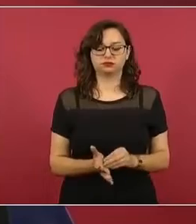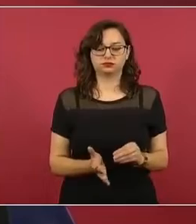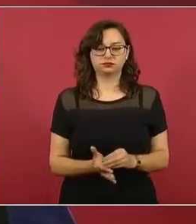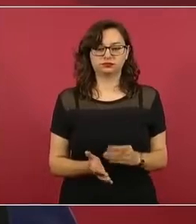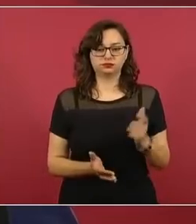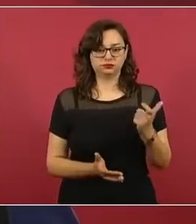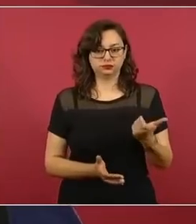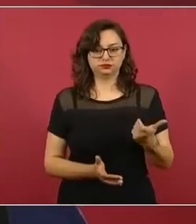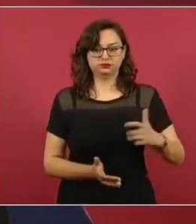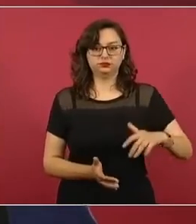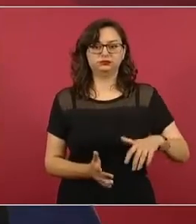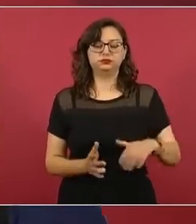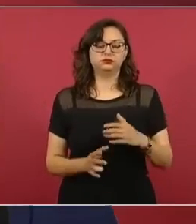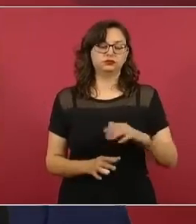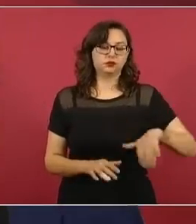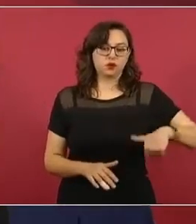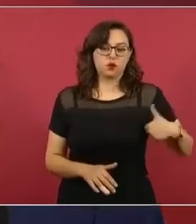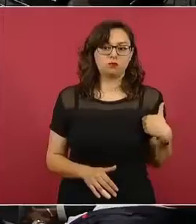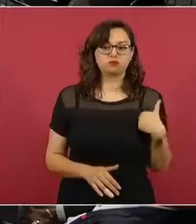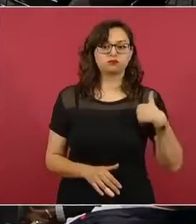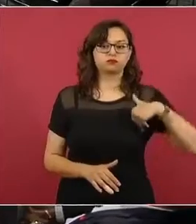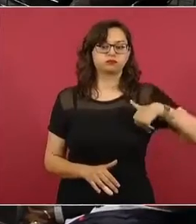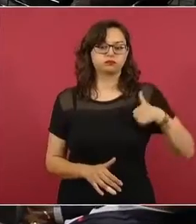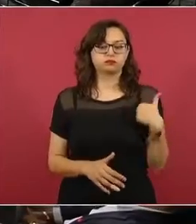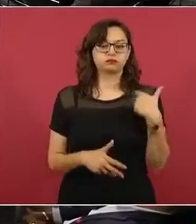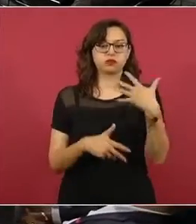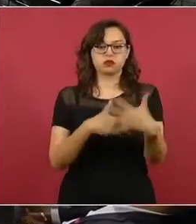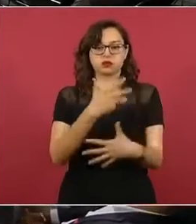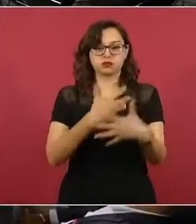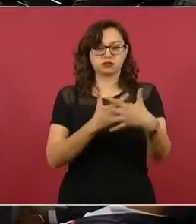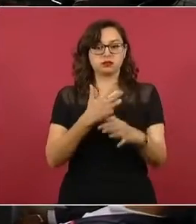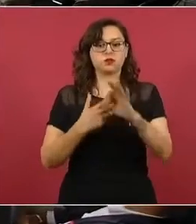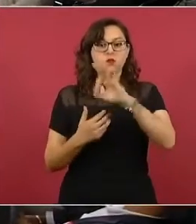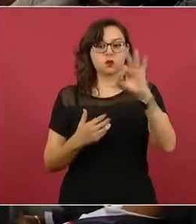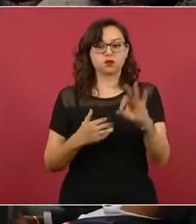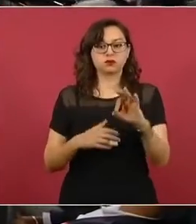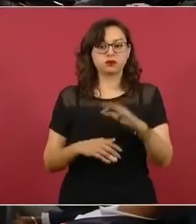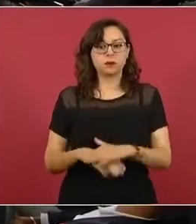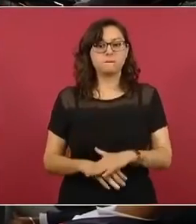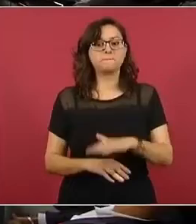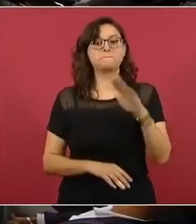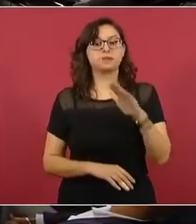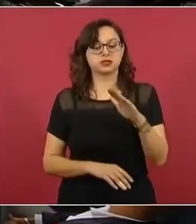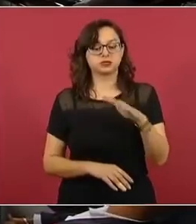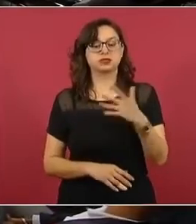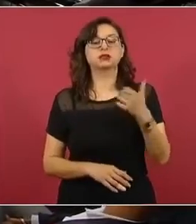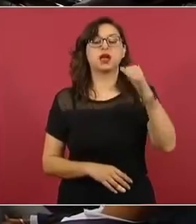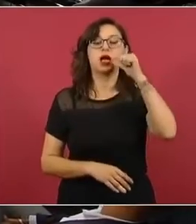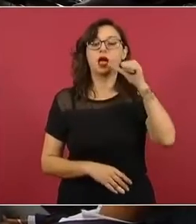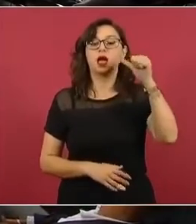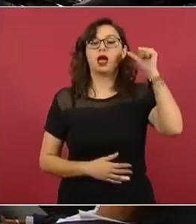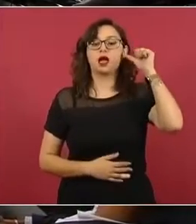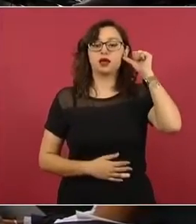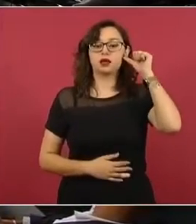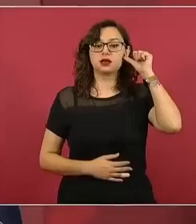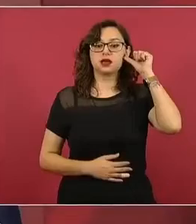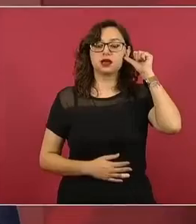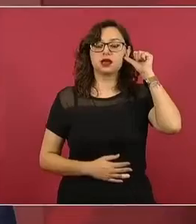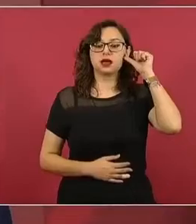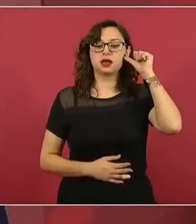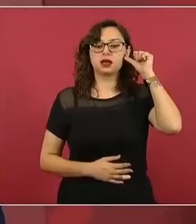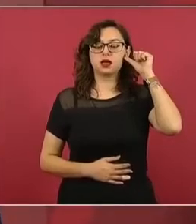reservas de alrededor del 15%. Ayer dieron a conocer